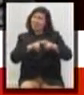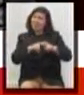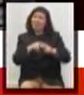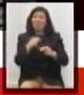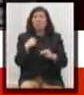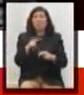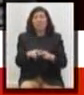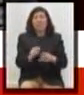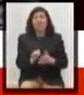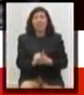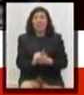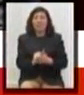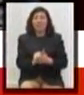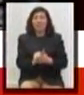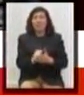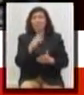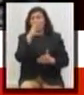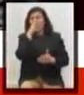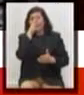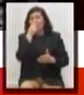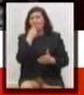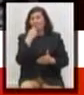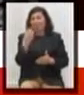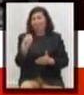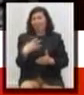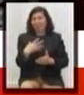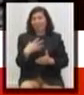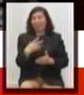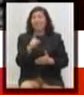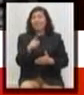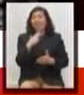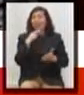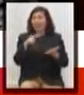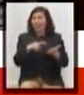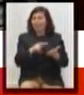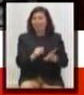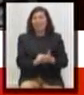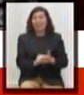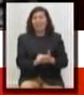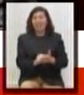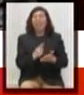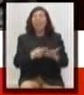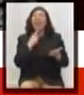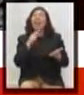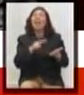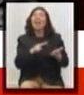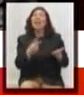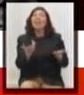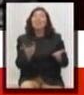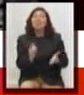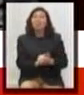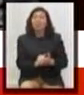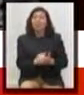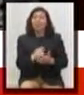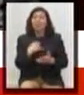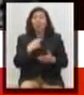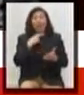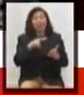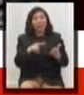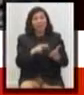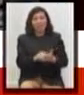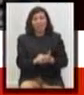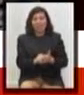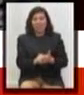gradita, y burlándose un poco me dijo: ah, sí, estás leyendo, ¿no? ¿Qué estás leyendo? Y yo arranqué a leer.